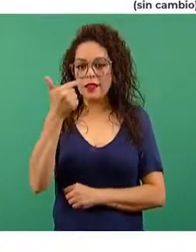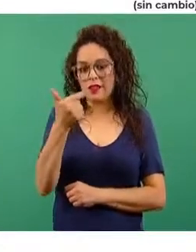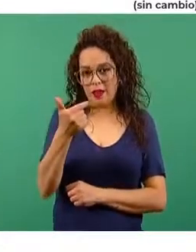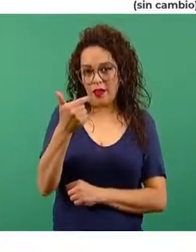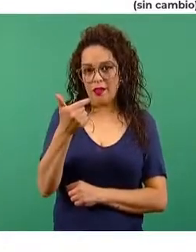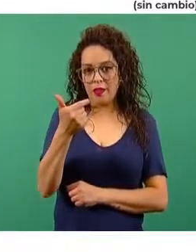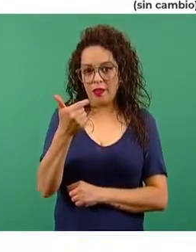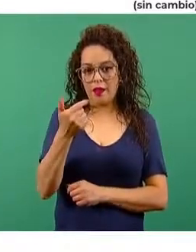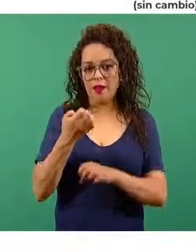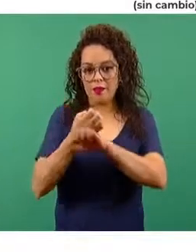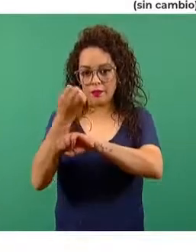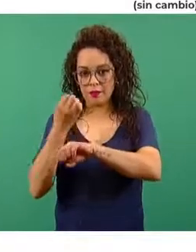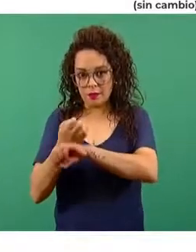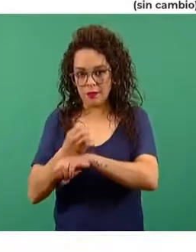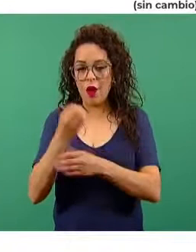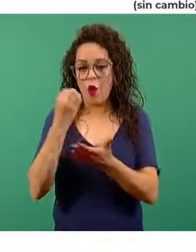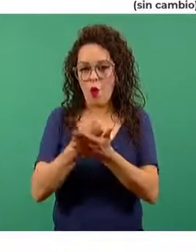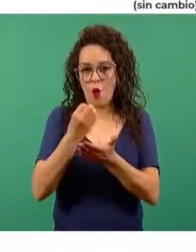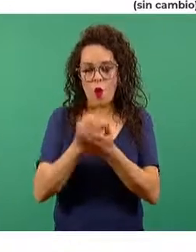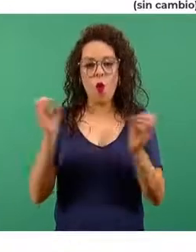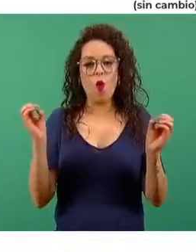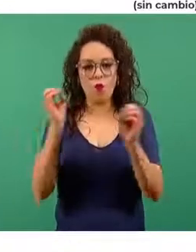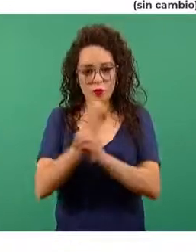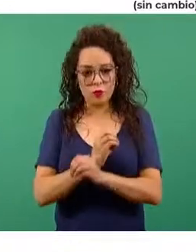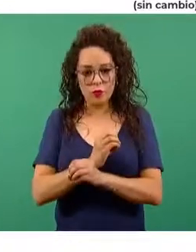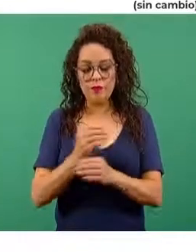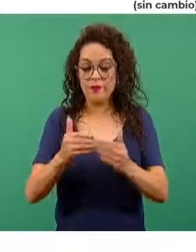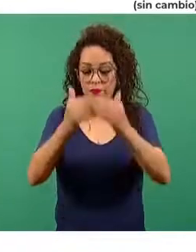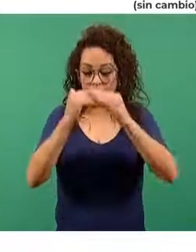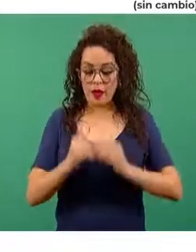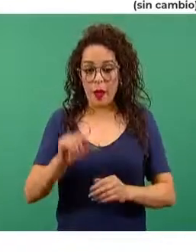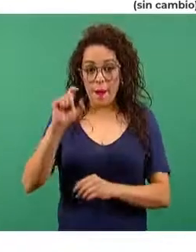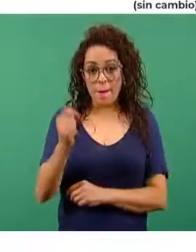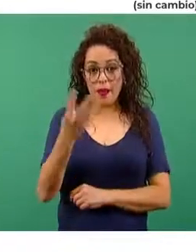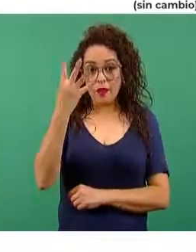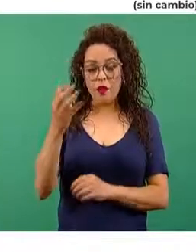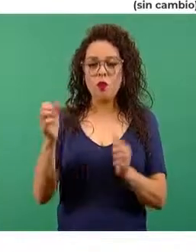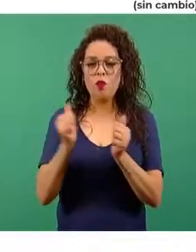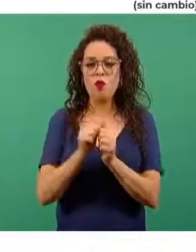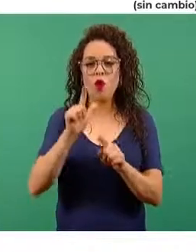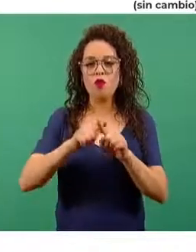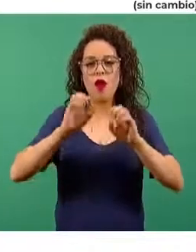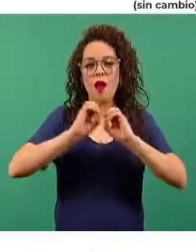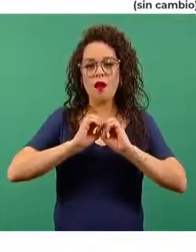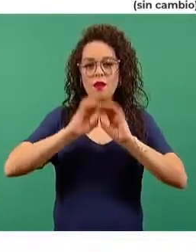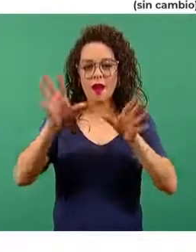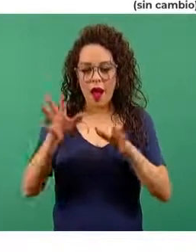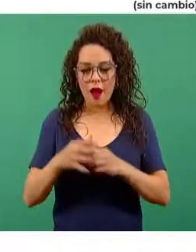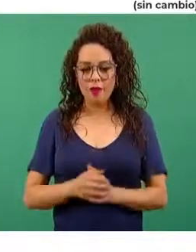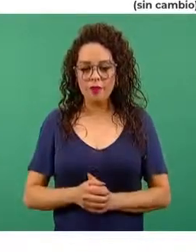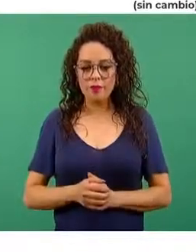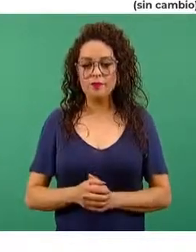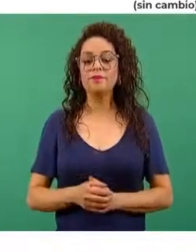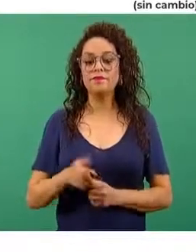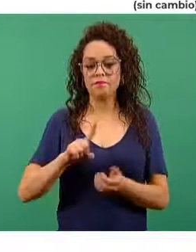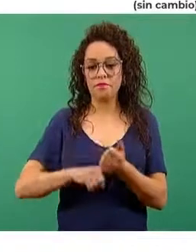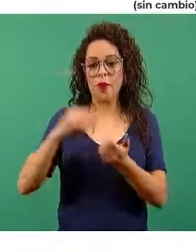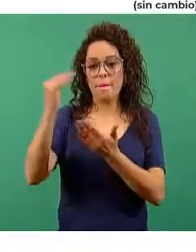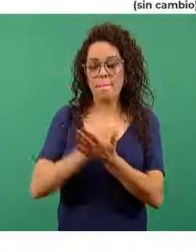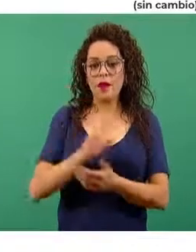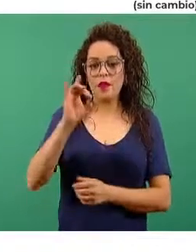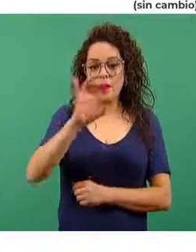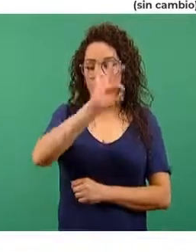y 24 que tienen un color oro claro, con menos del 30% de ocupación de las